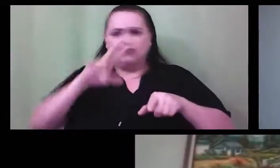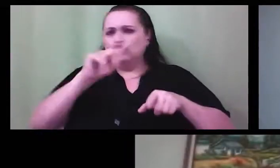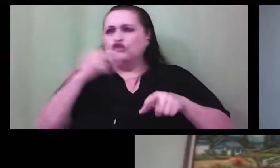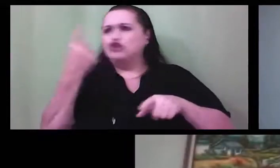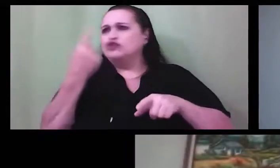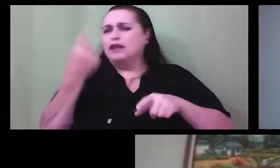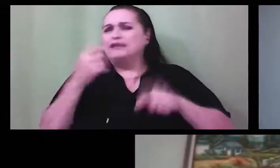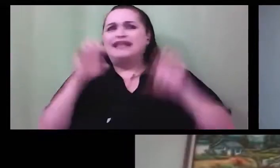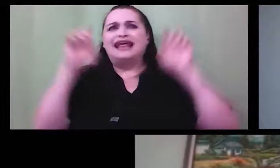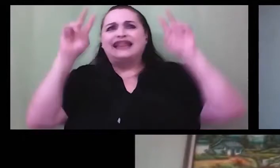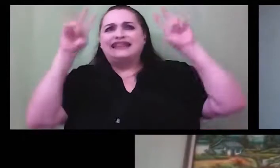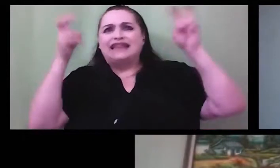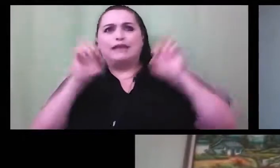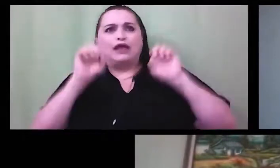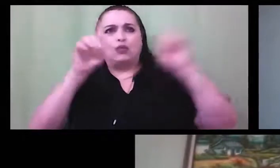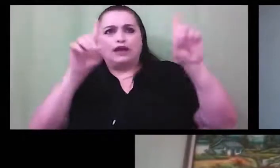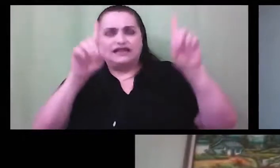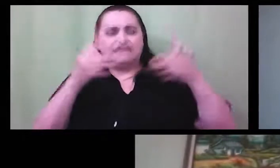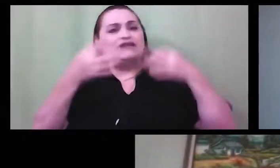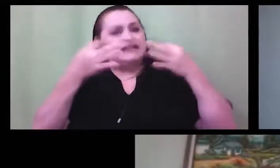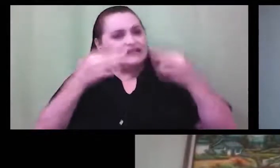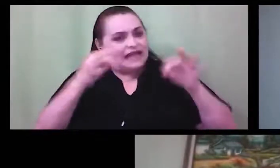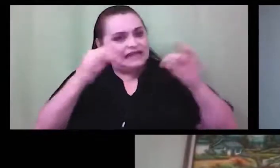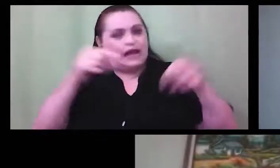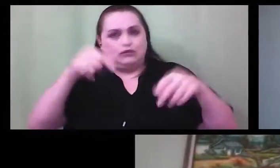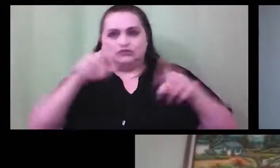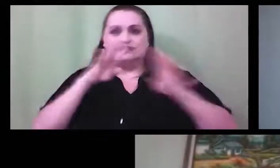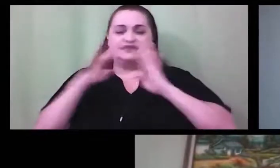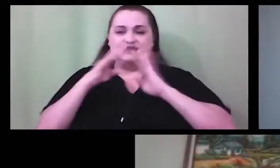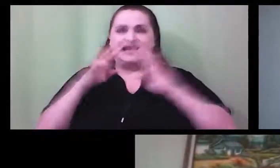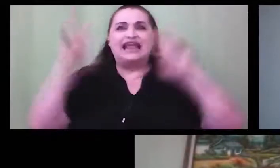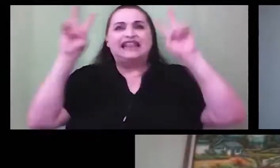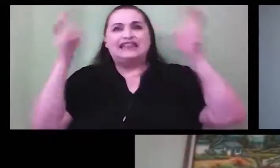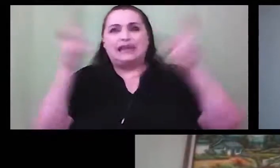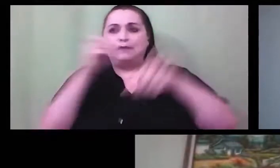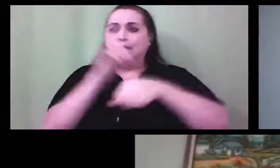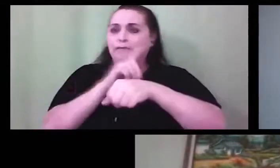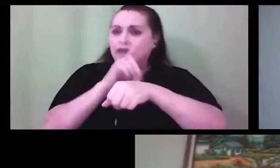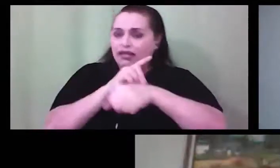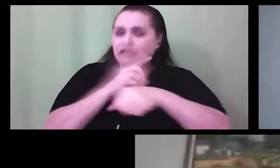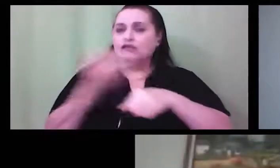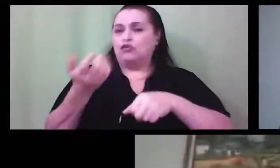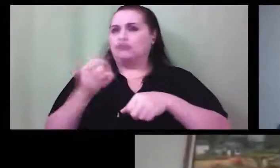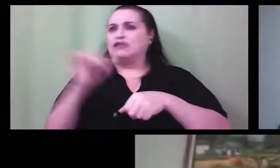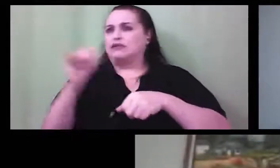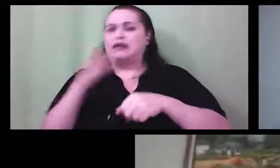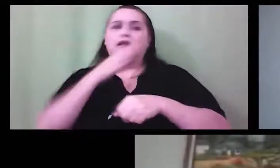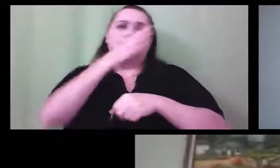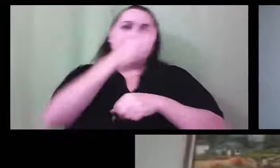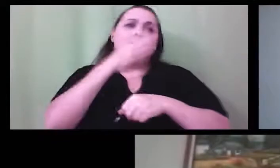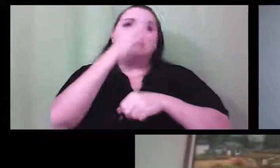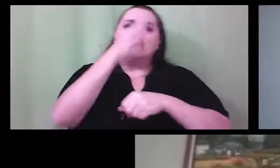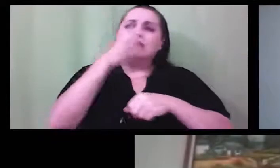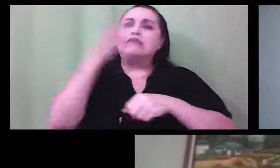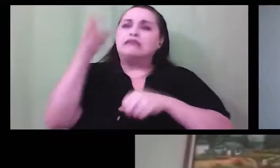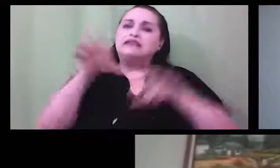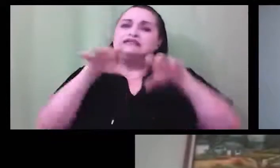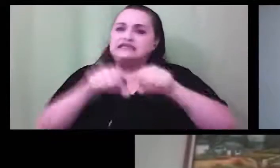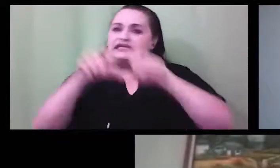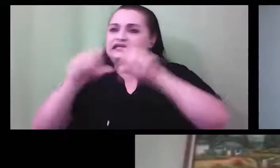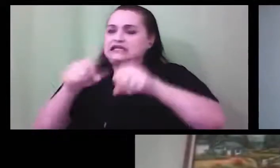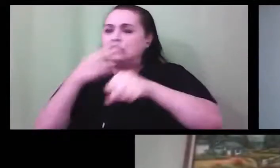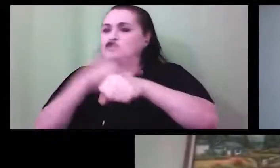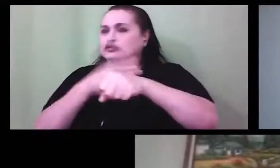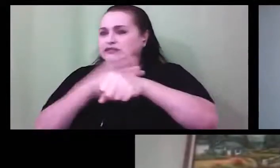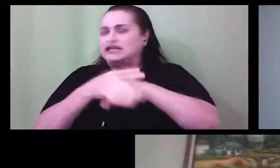tema educativo, bueno, que es lo que estamos tratando en esta charla, está el tema médico, ¿verdad? Es estar yendo a citas al hospital de niños 2,